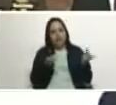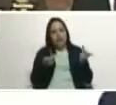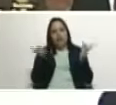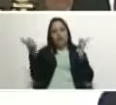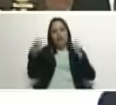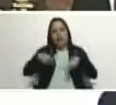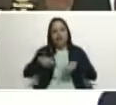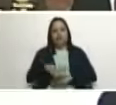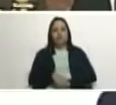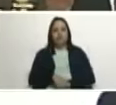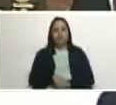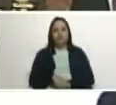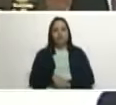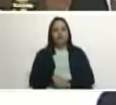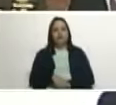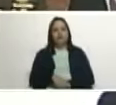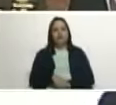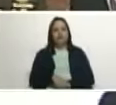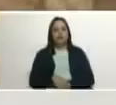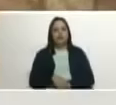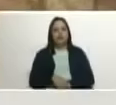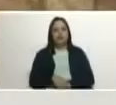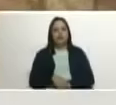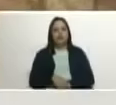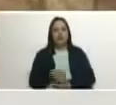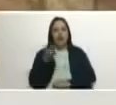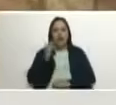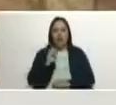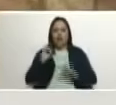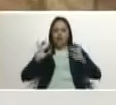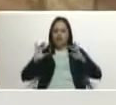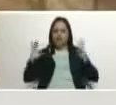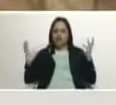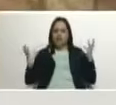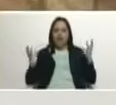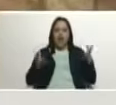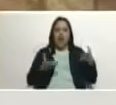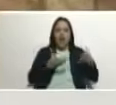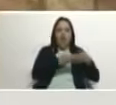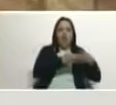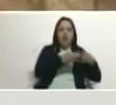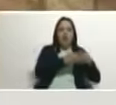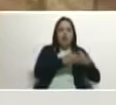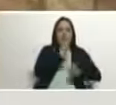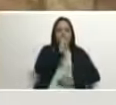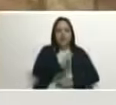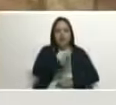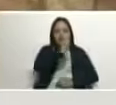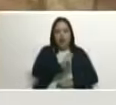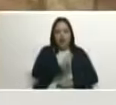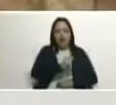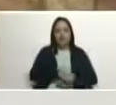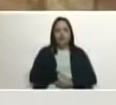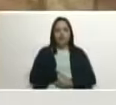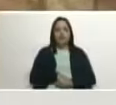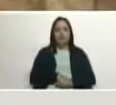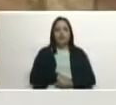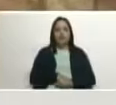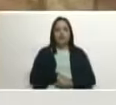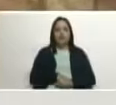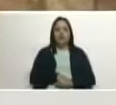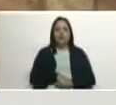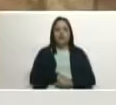Igualmente se encuentra en pleno el bloque de diputados de